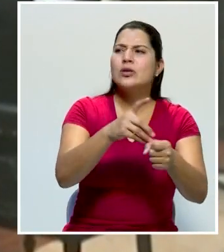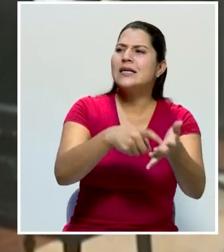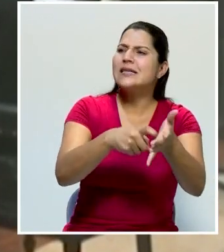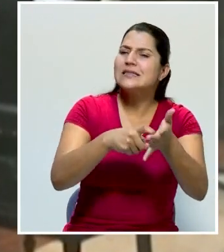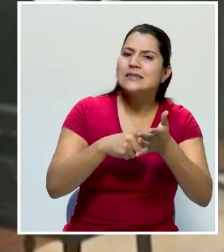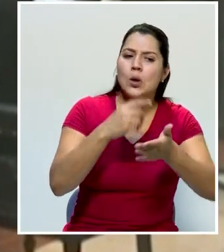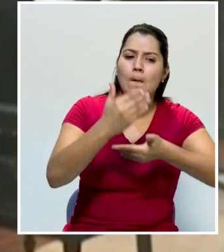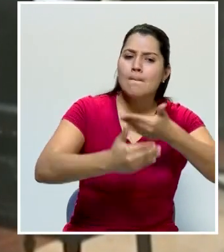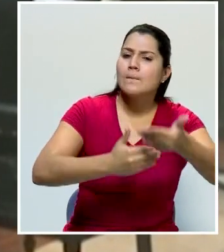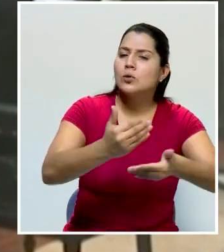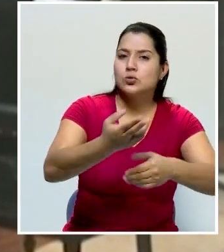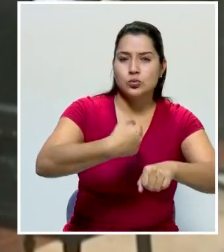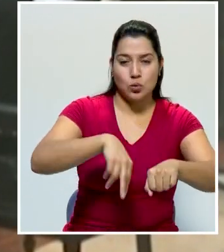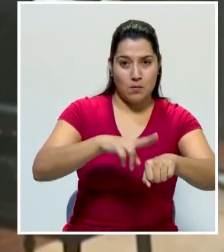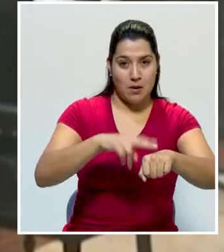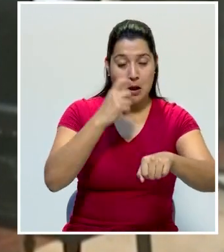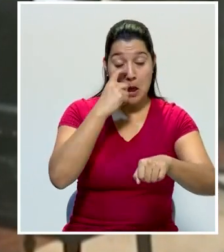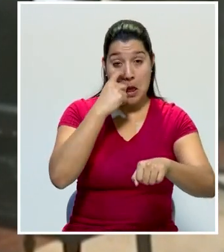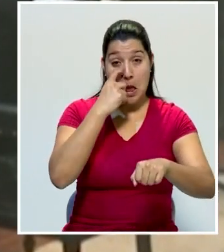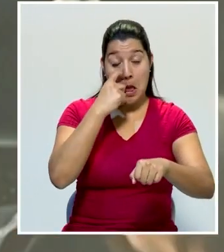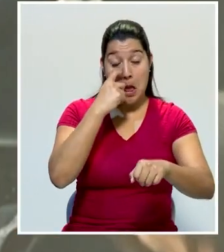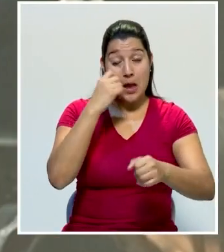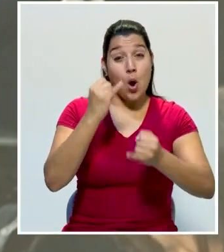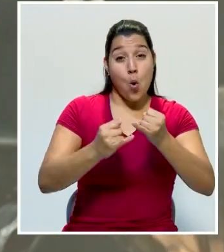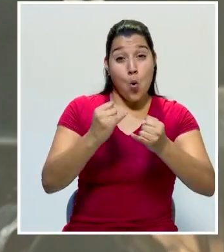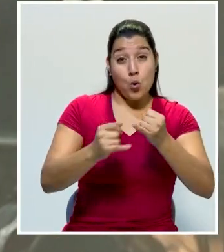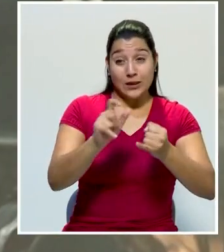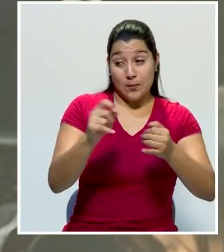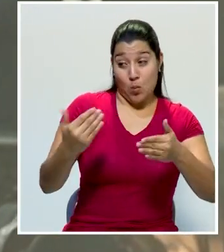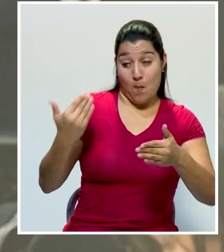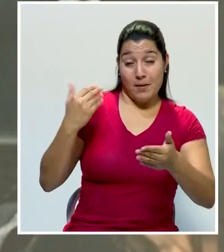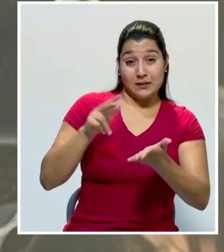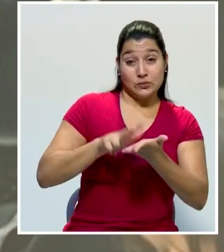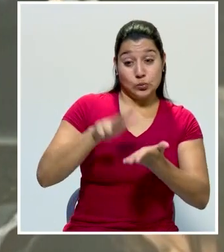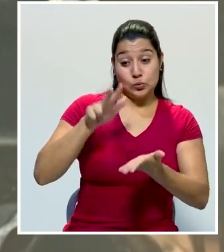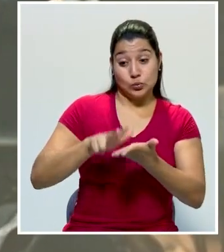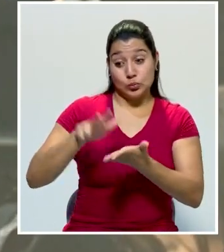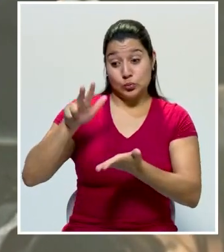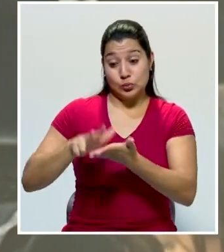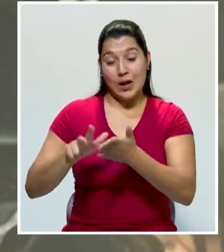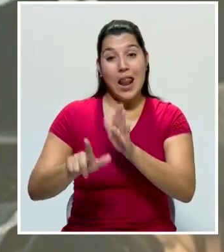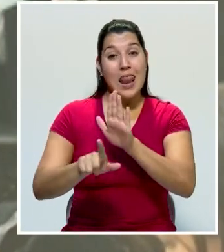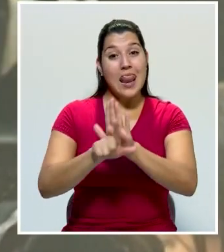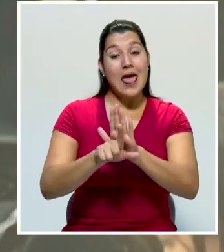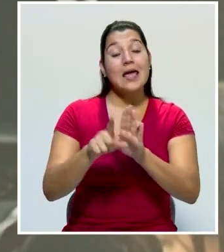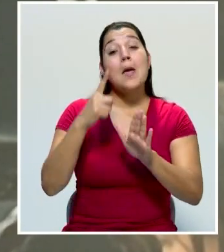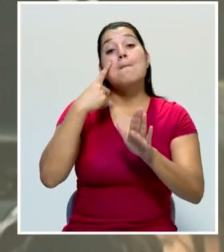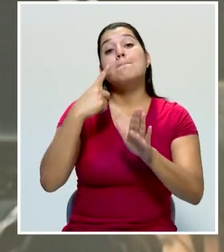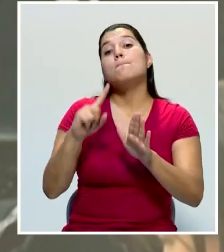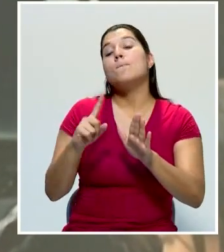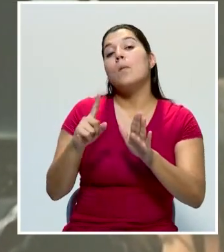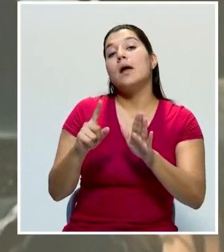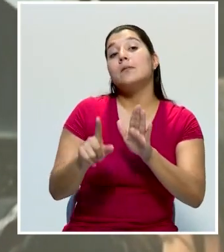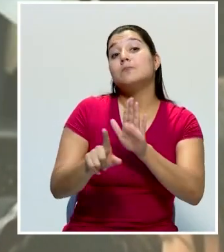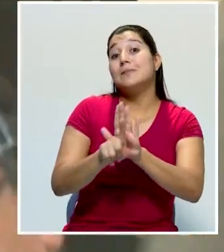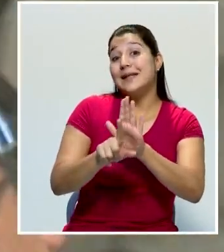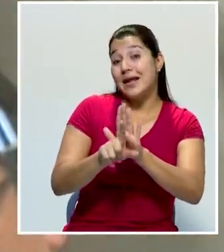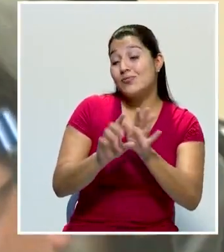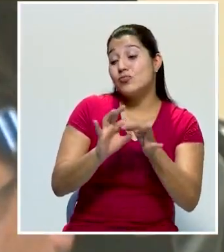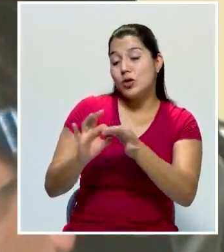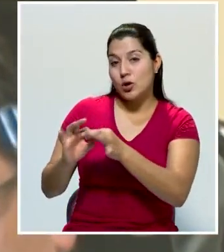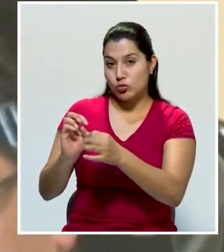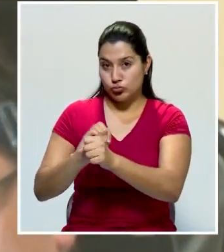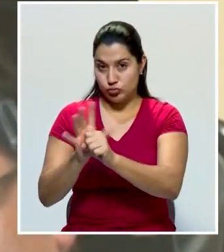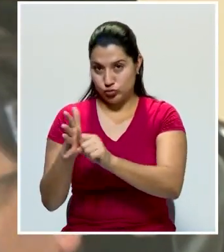la República, donde el último mes se han aprobado leyes por la emergencia con la pandemia, pero dejaron de lado el control político